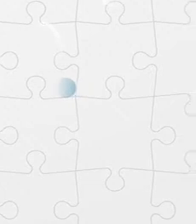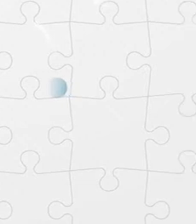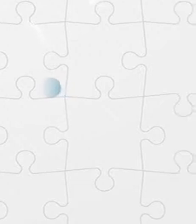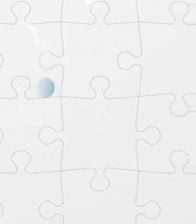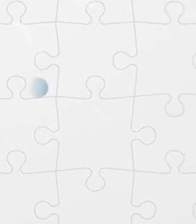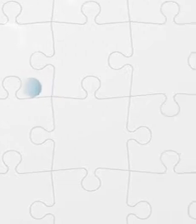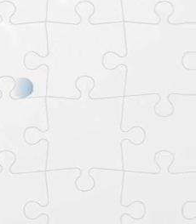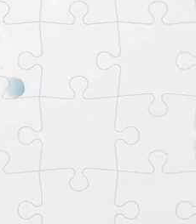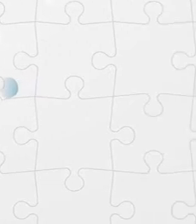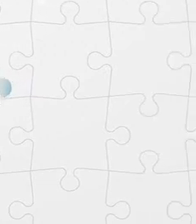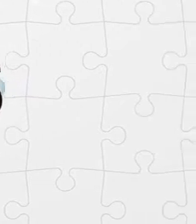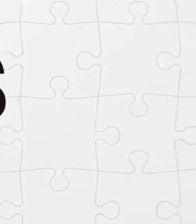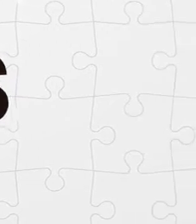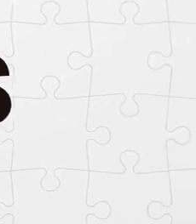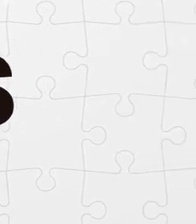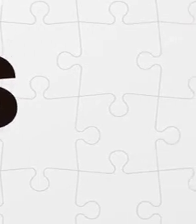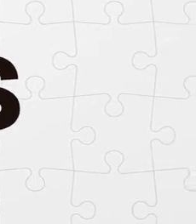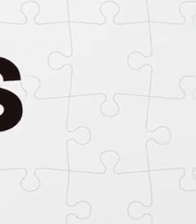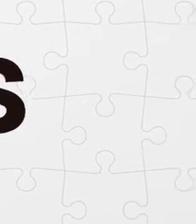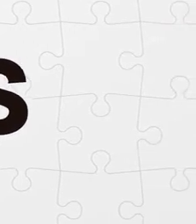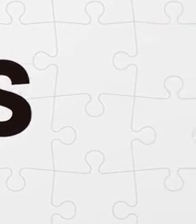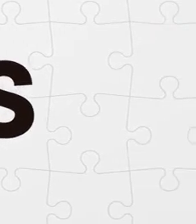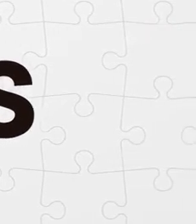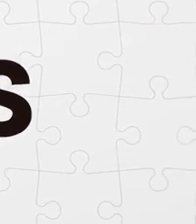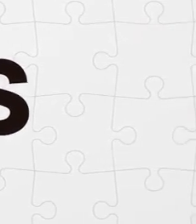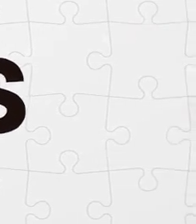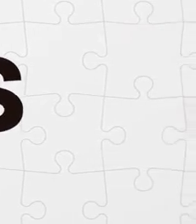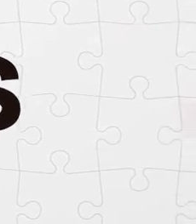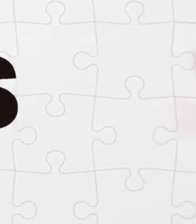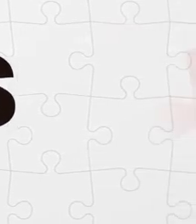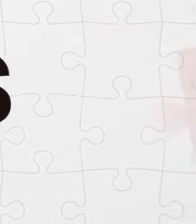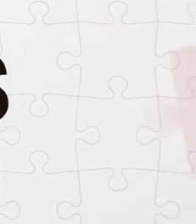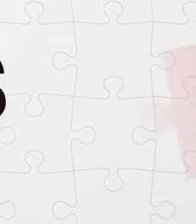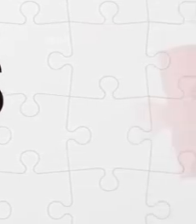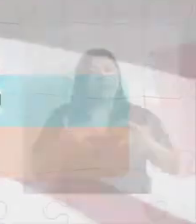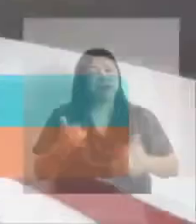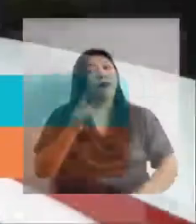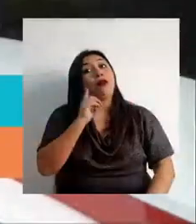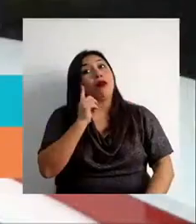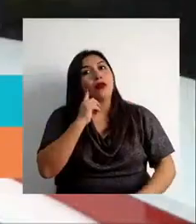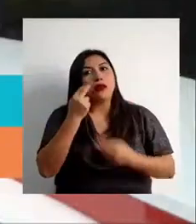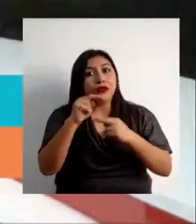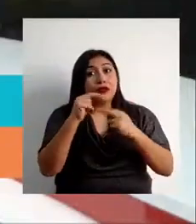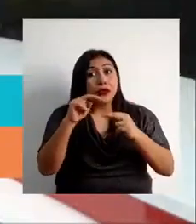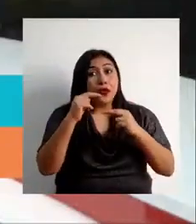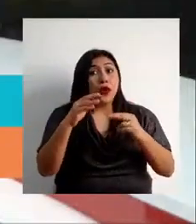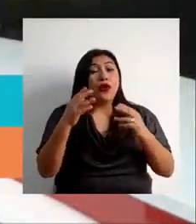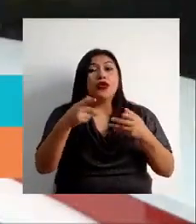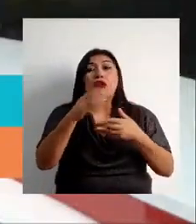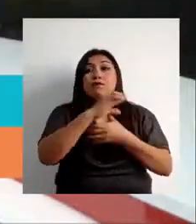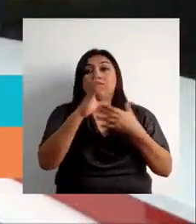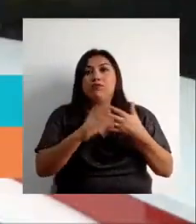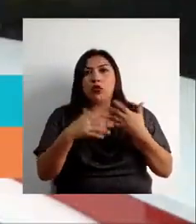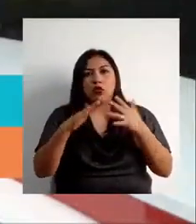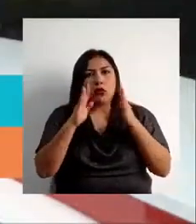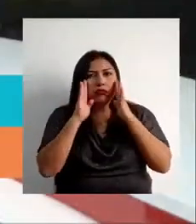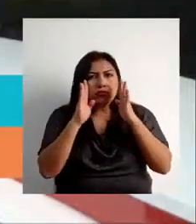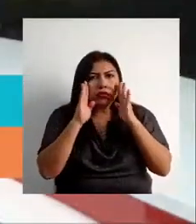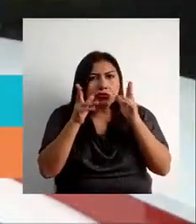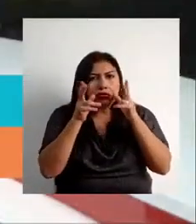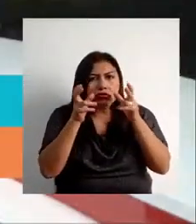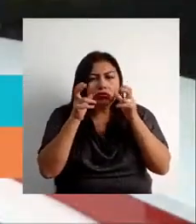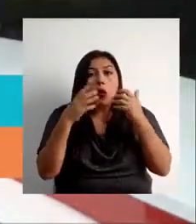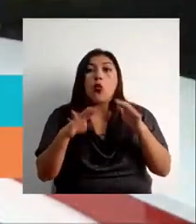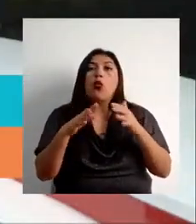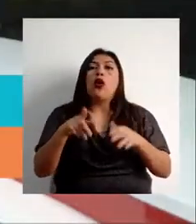Bueno, amigas y amigos, ya de regreso en Sin Barreras, escuchamos NotiConadis, ¿verdad? Con mucha atención. Así es, todo lo que viene realizando